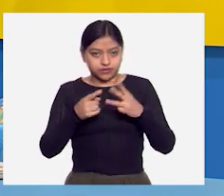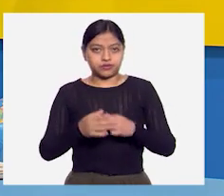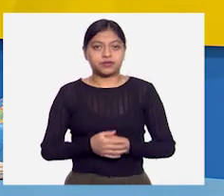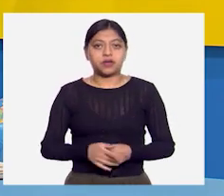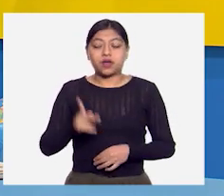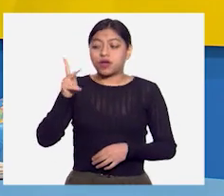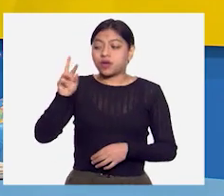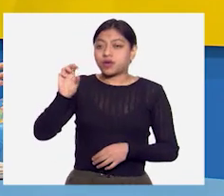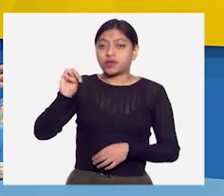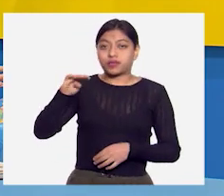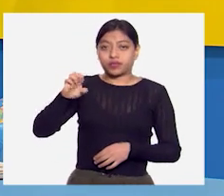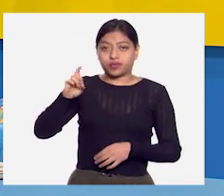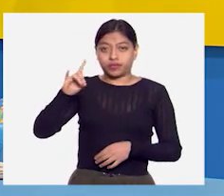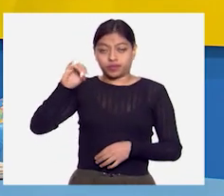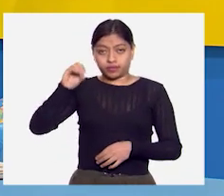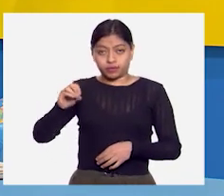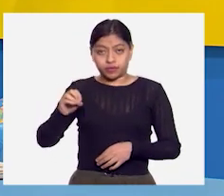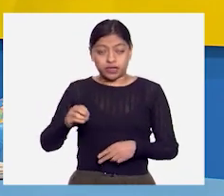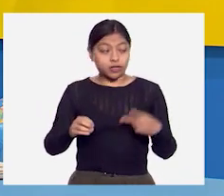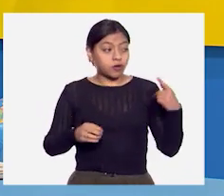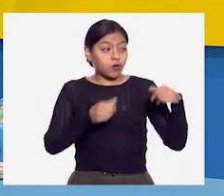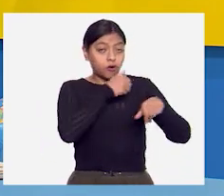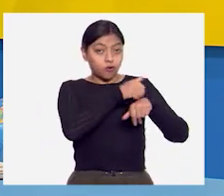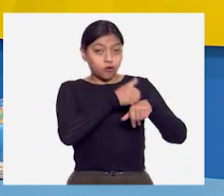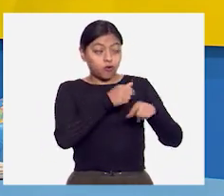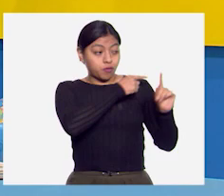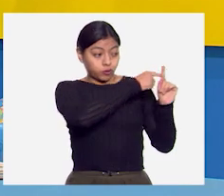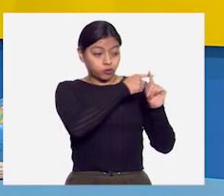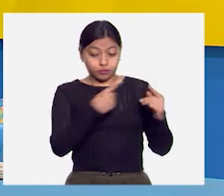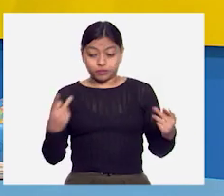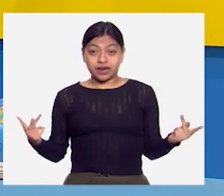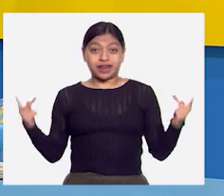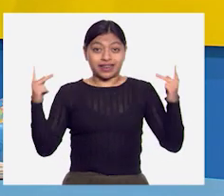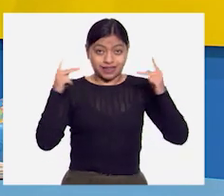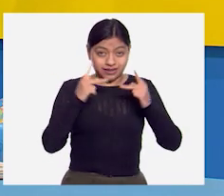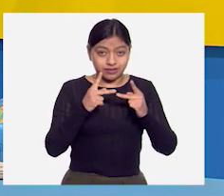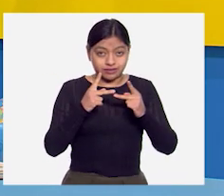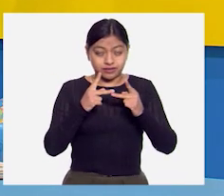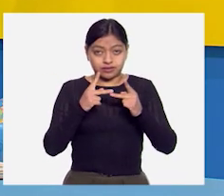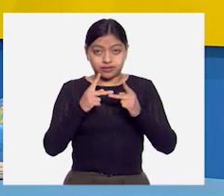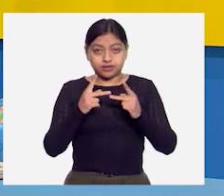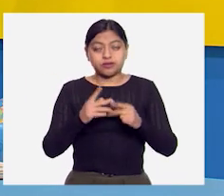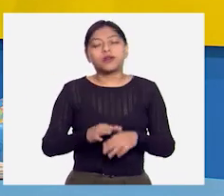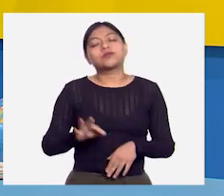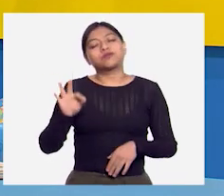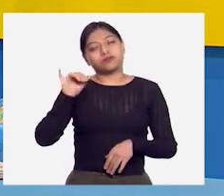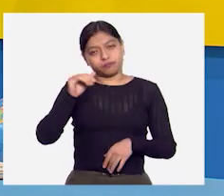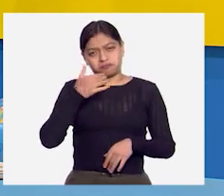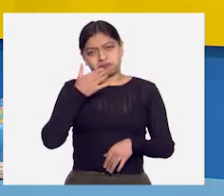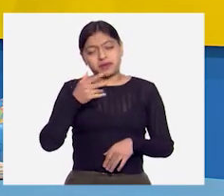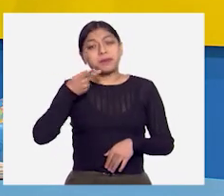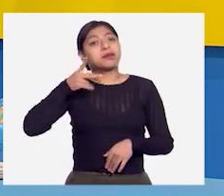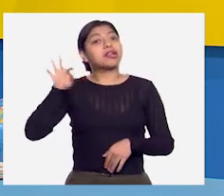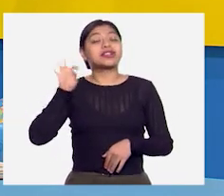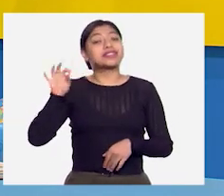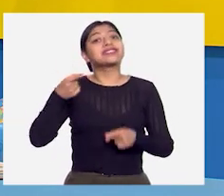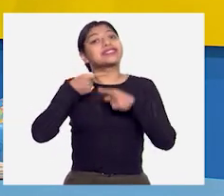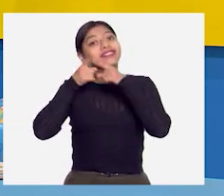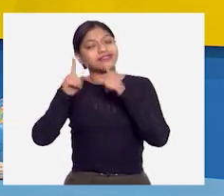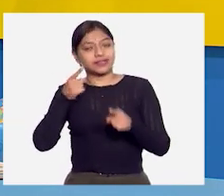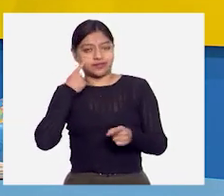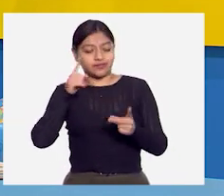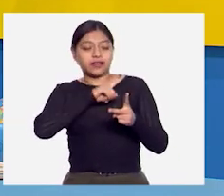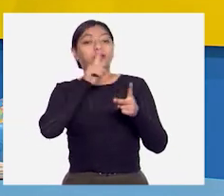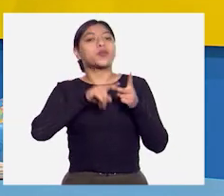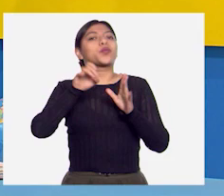media aritmética coincide con uno de los valores de los datos, pero puede ocurrir que no sea así. Por